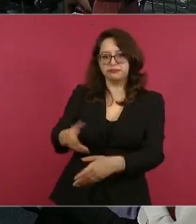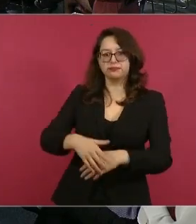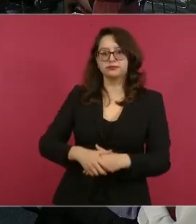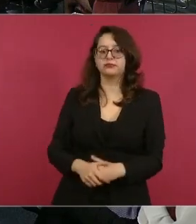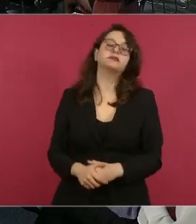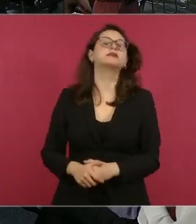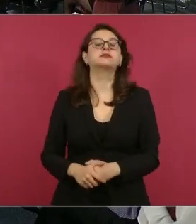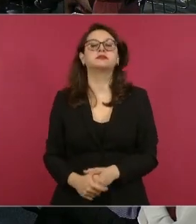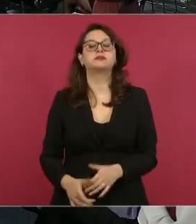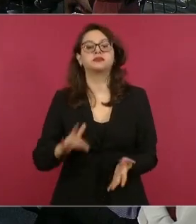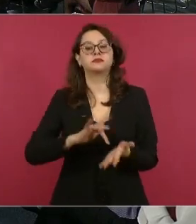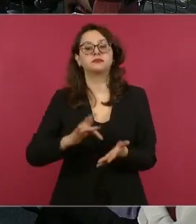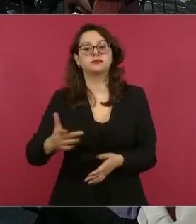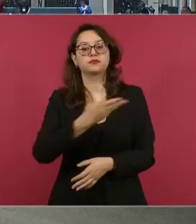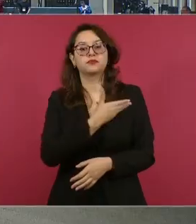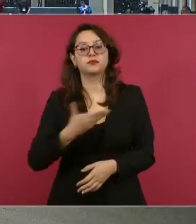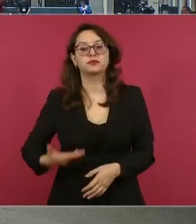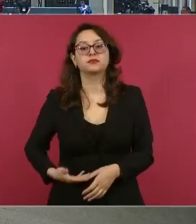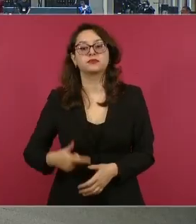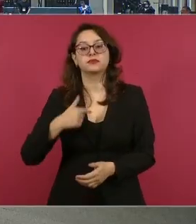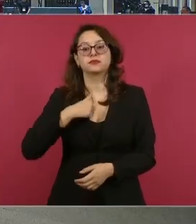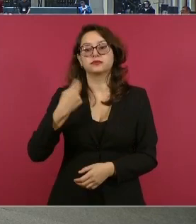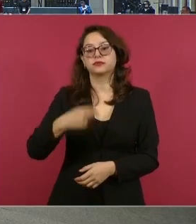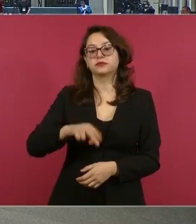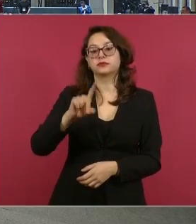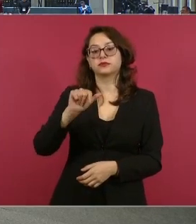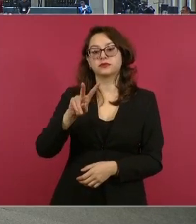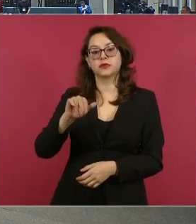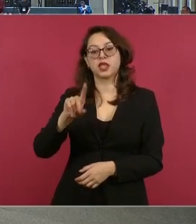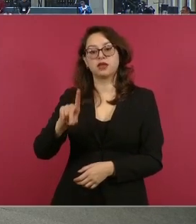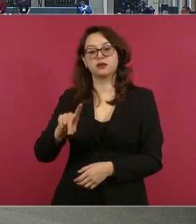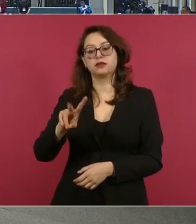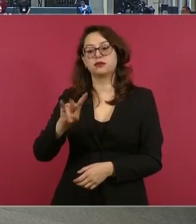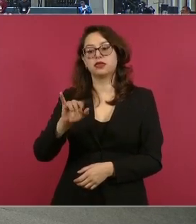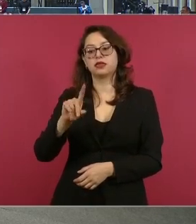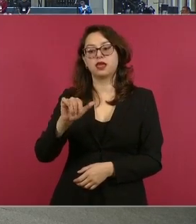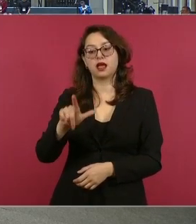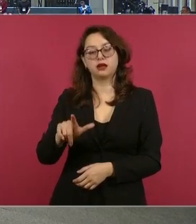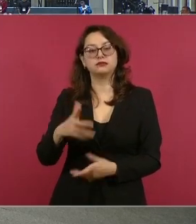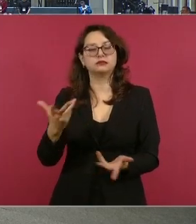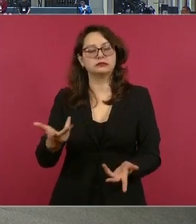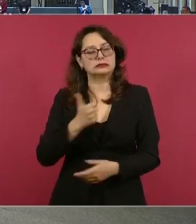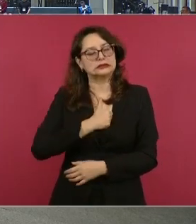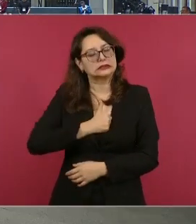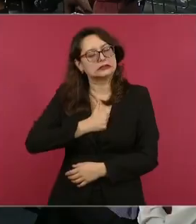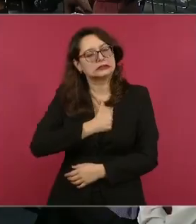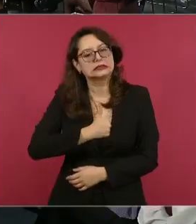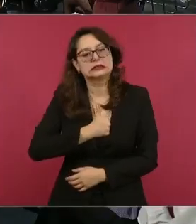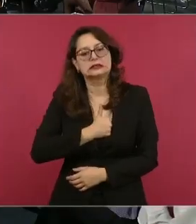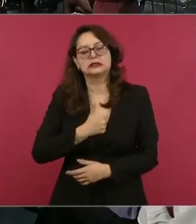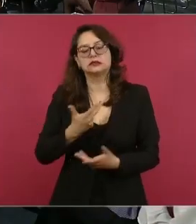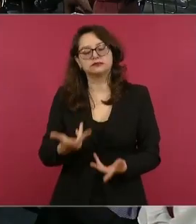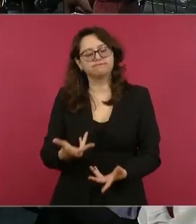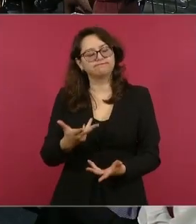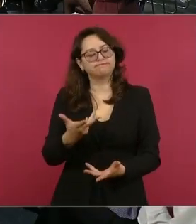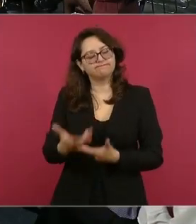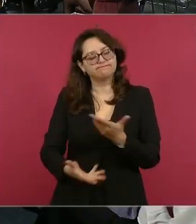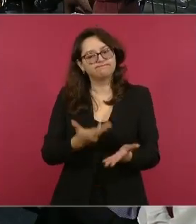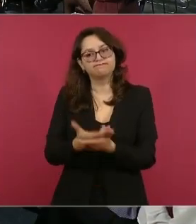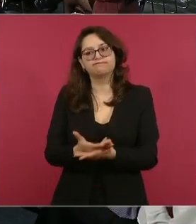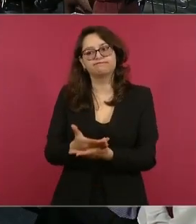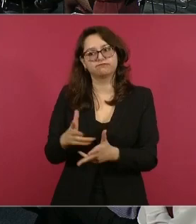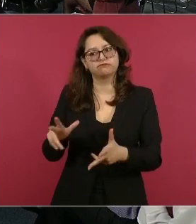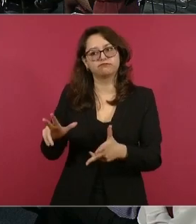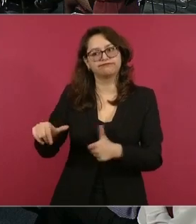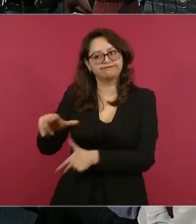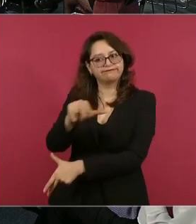muchas gracias, presidente. David Vidal, de Barcelona, como usted ha dicho. En primer lugar, mis condolencias por estas desdichadas muertes por